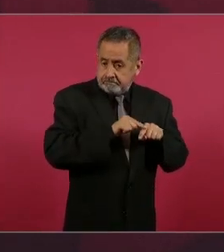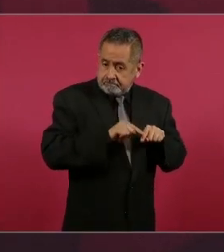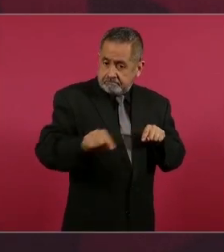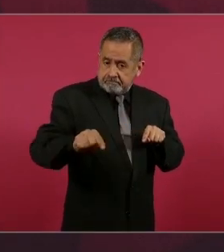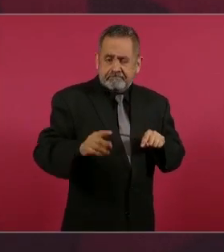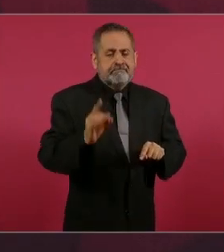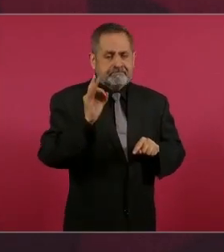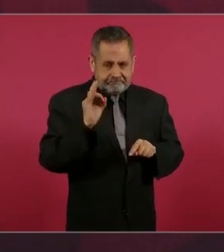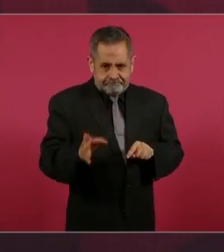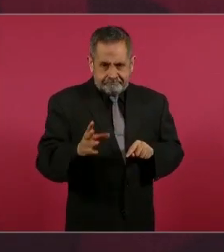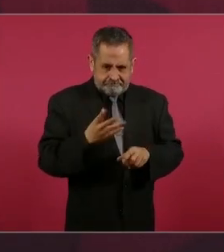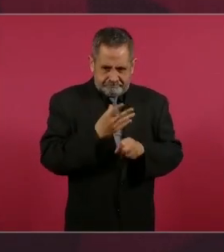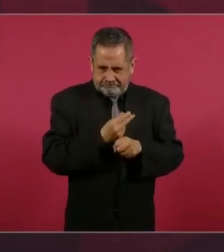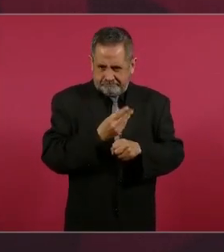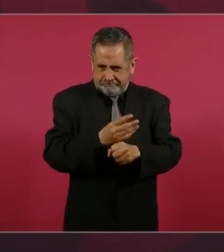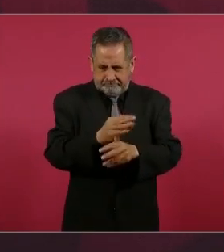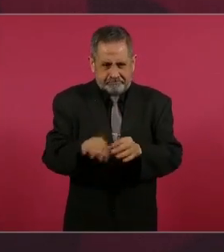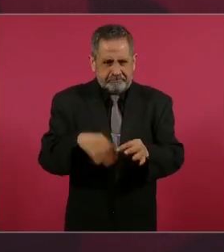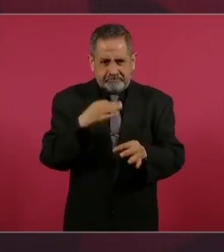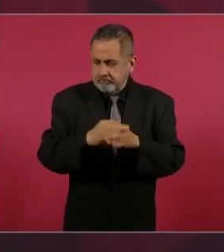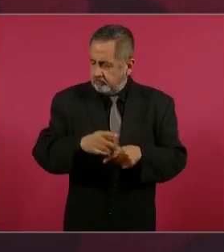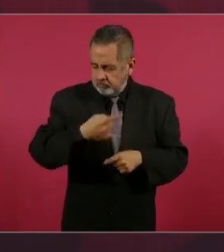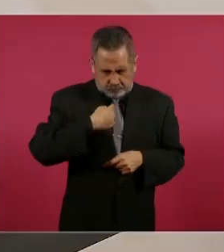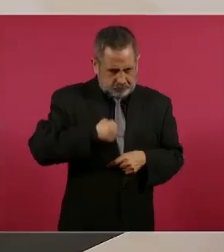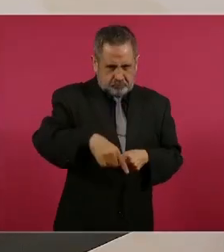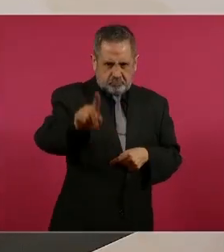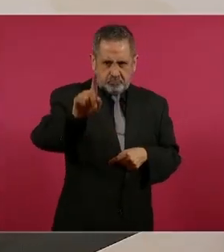del ferrocarril rehabilitada toda.